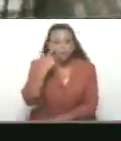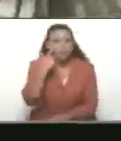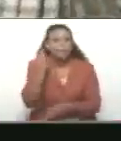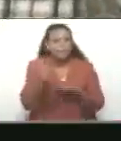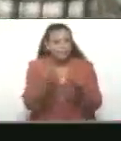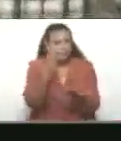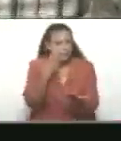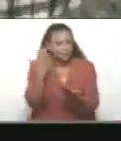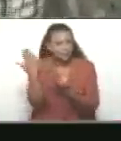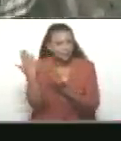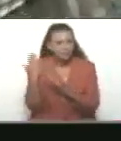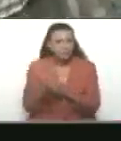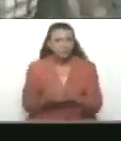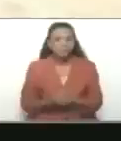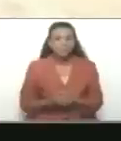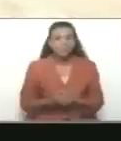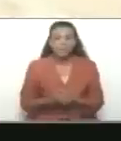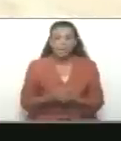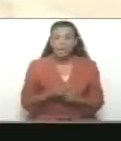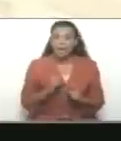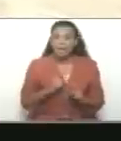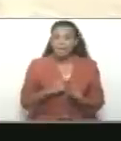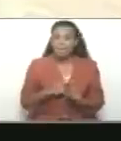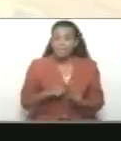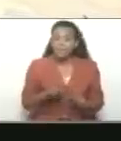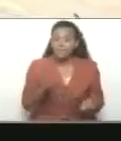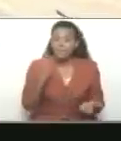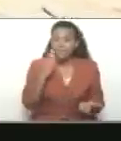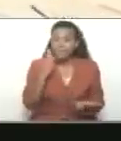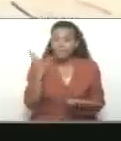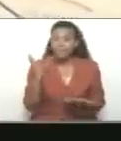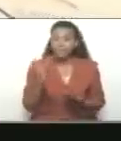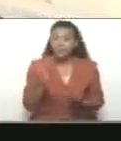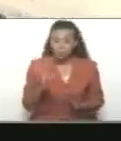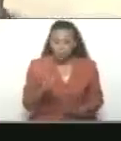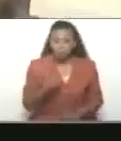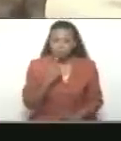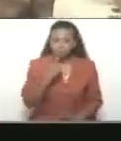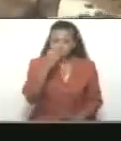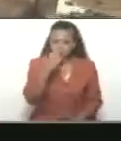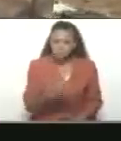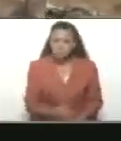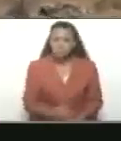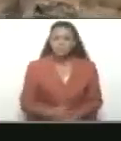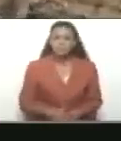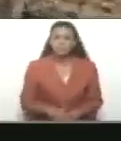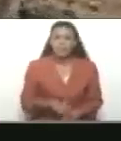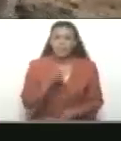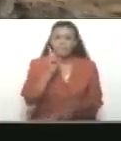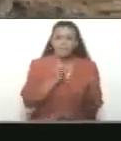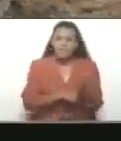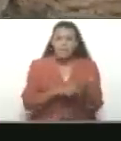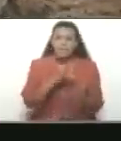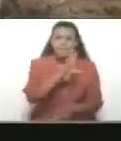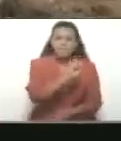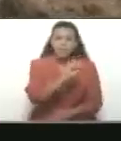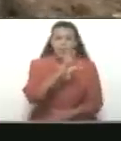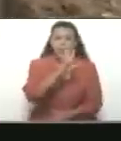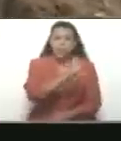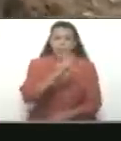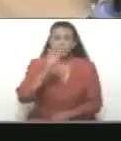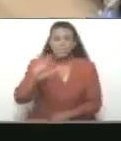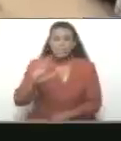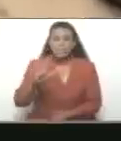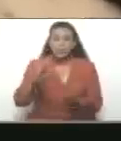eso no pero yo puedo decir de las 1055